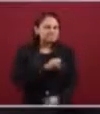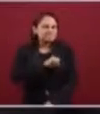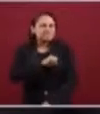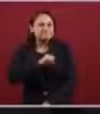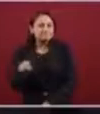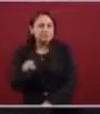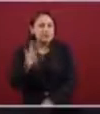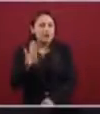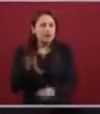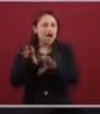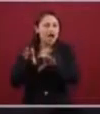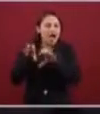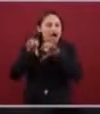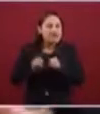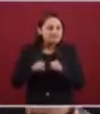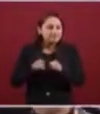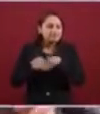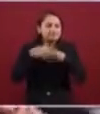la agencia.